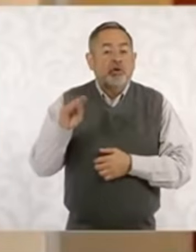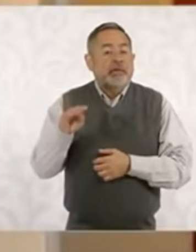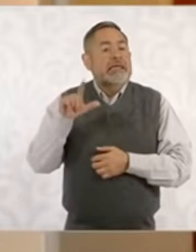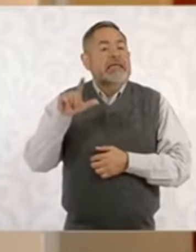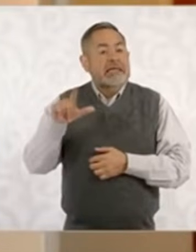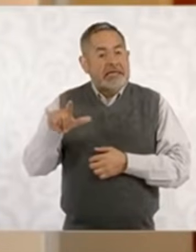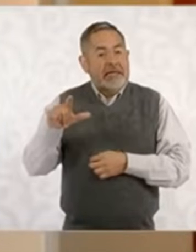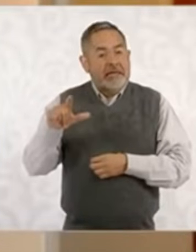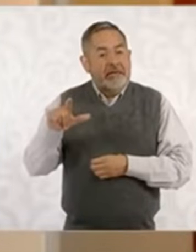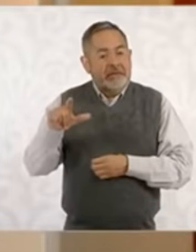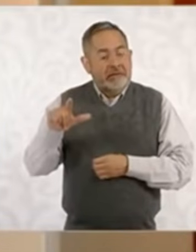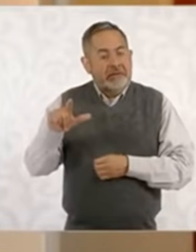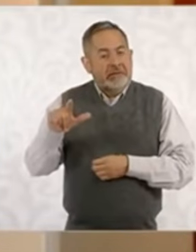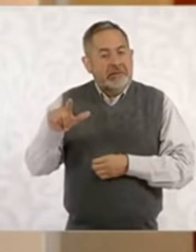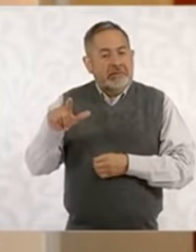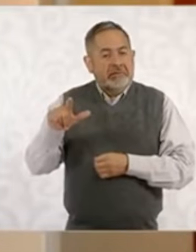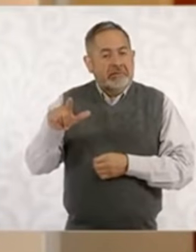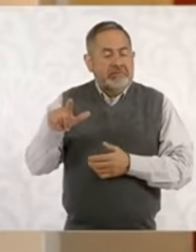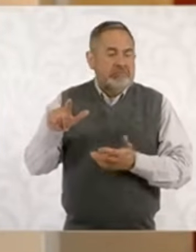82,497